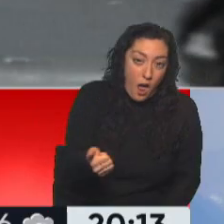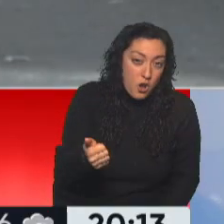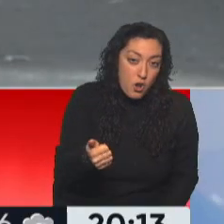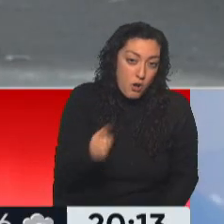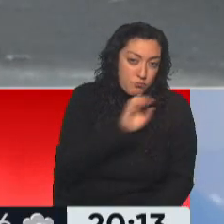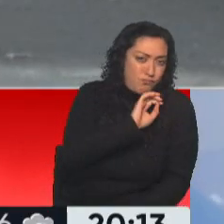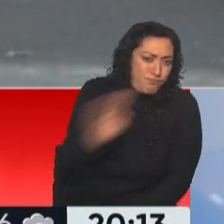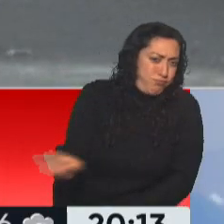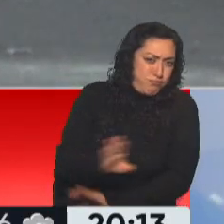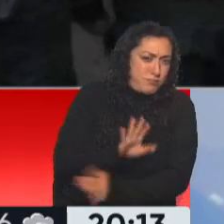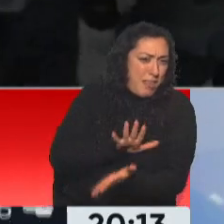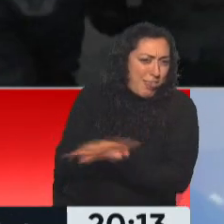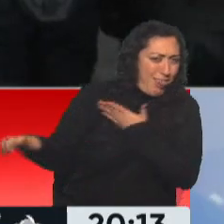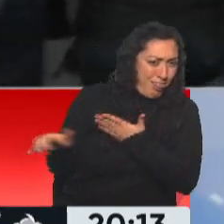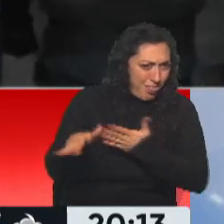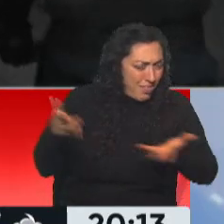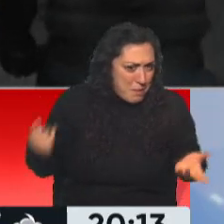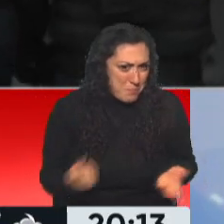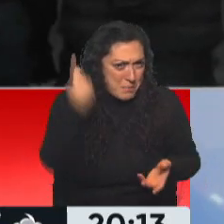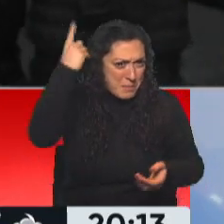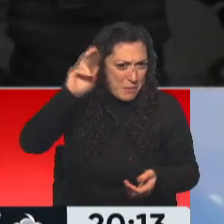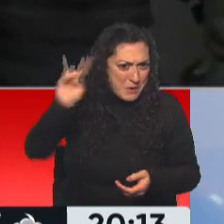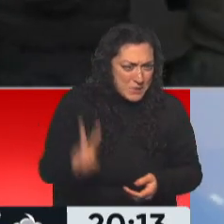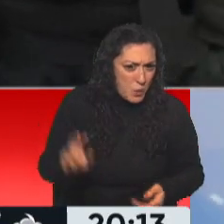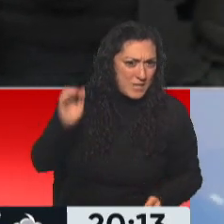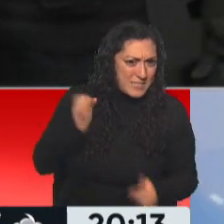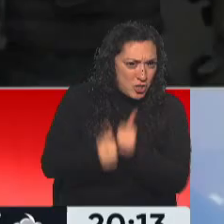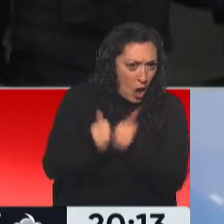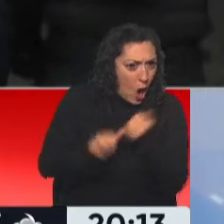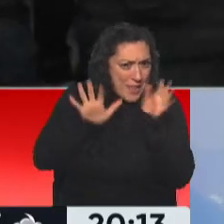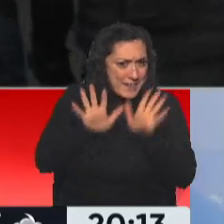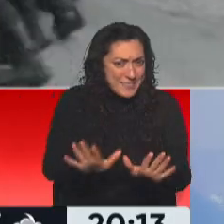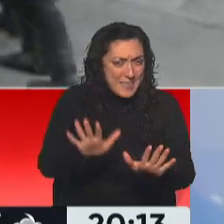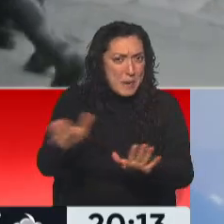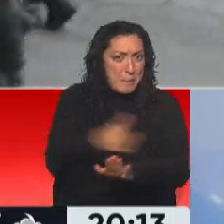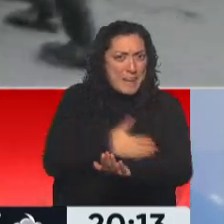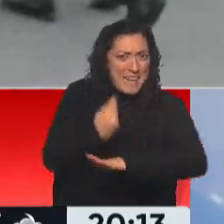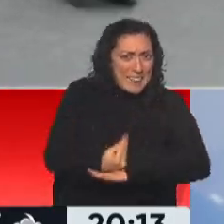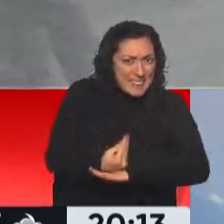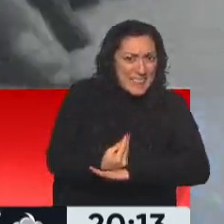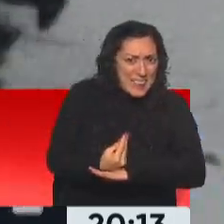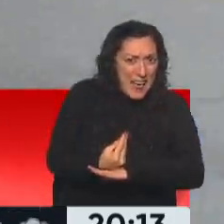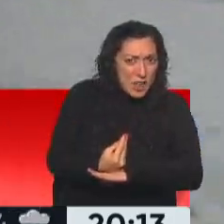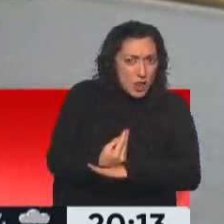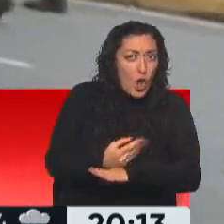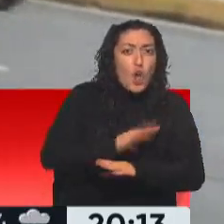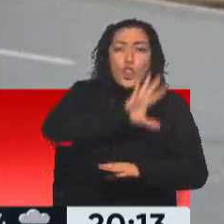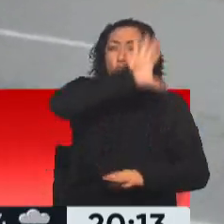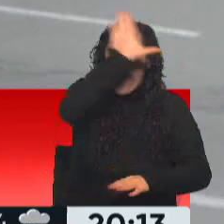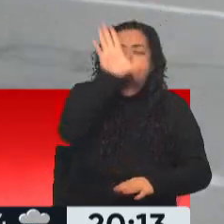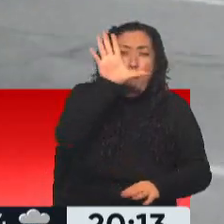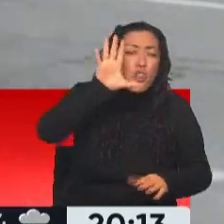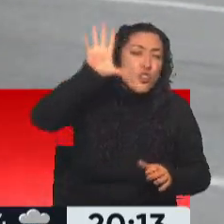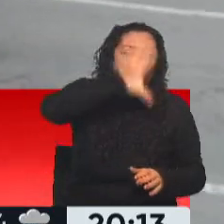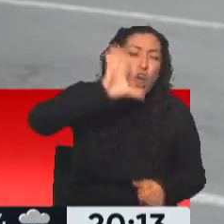paliza la elección, por paliza. Por primera vez en la historia de Venezuela ganó un candidato, todos los estados del país, todos